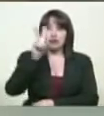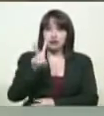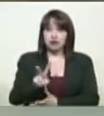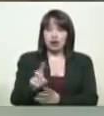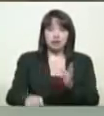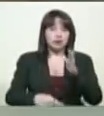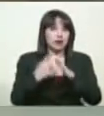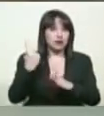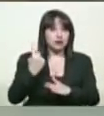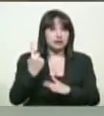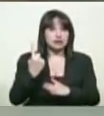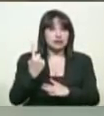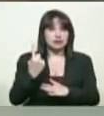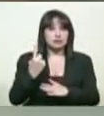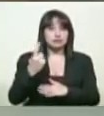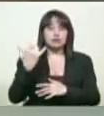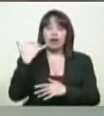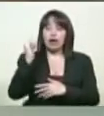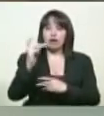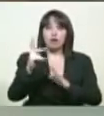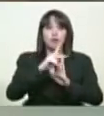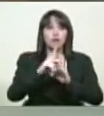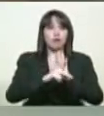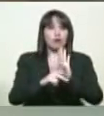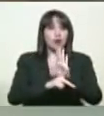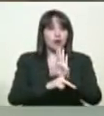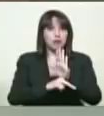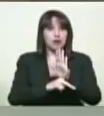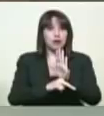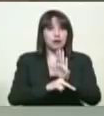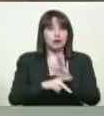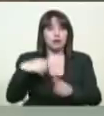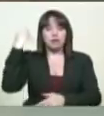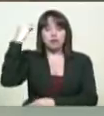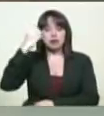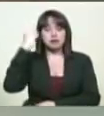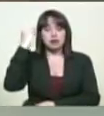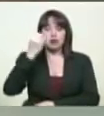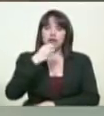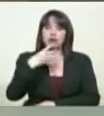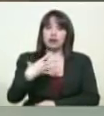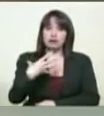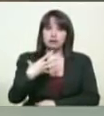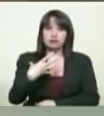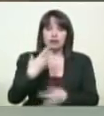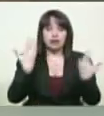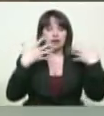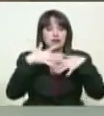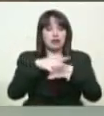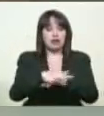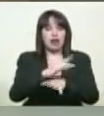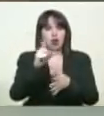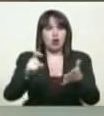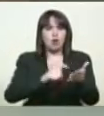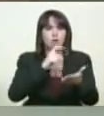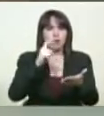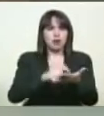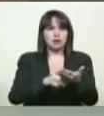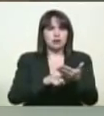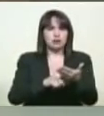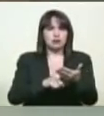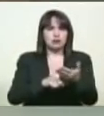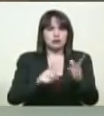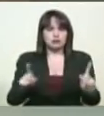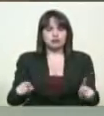primera vez cuenta con un programa bien hecho bien pensado bien elaborado integral completo como el programa de